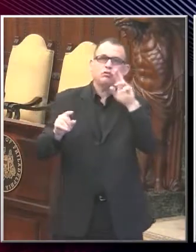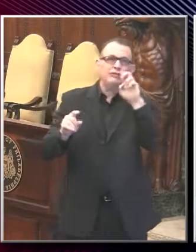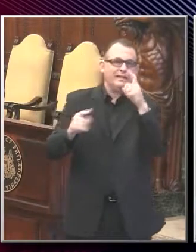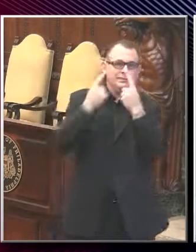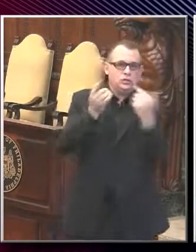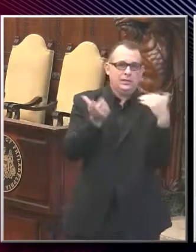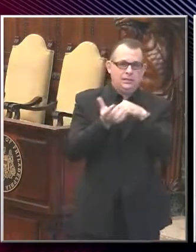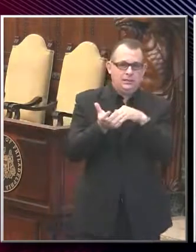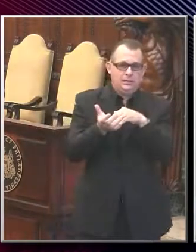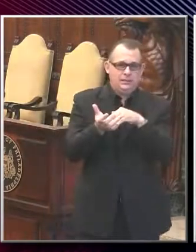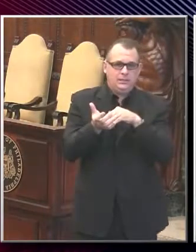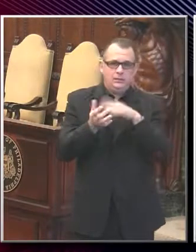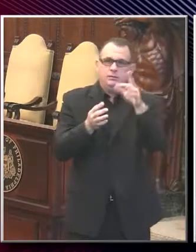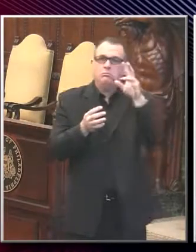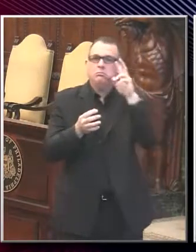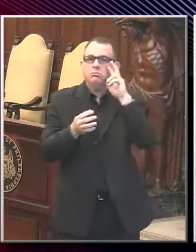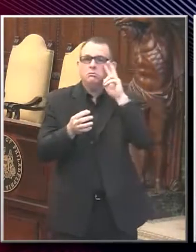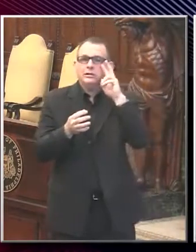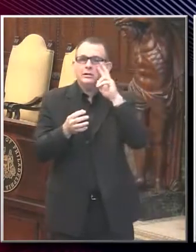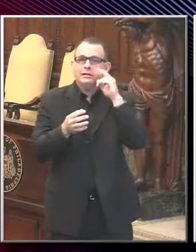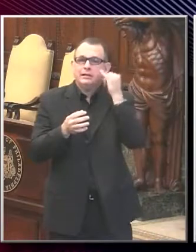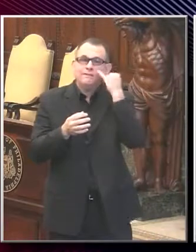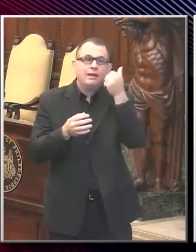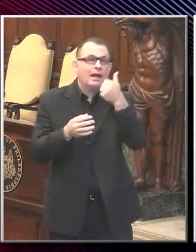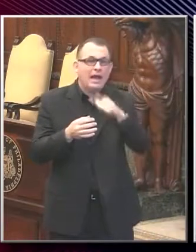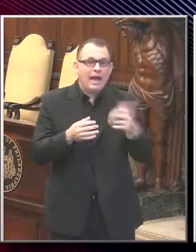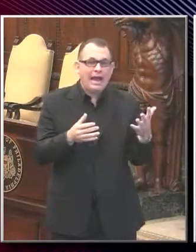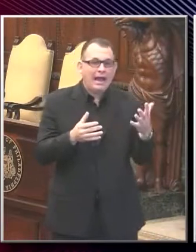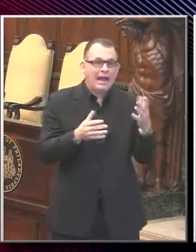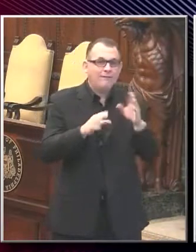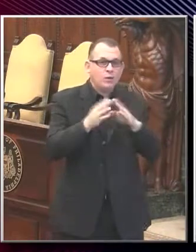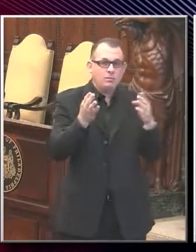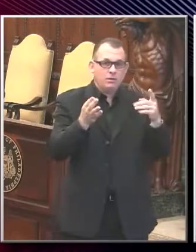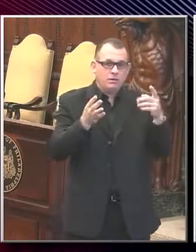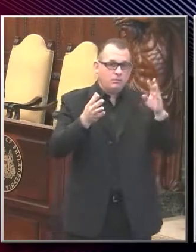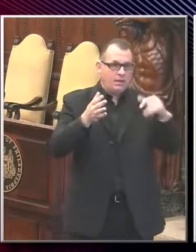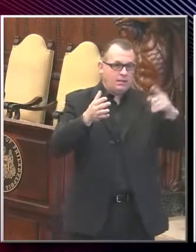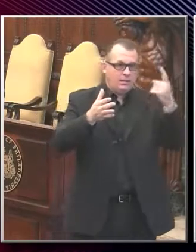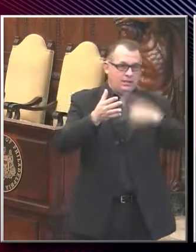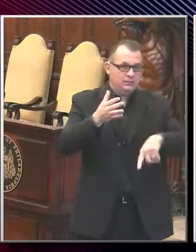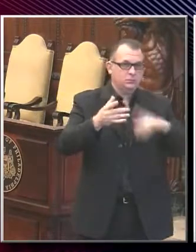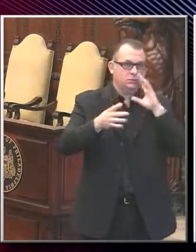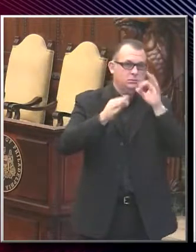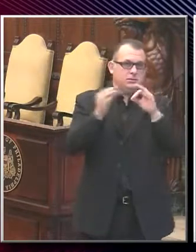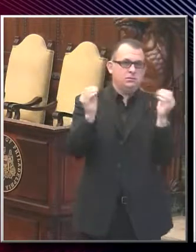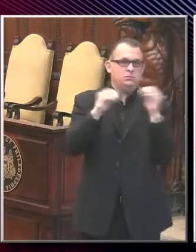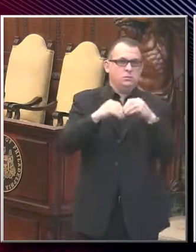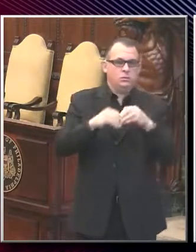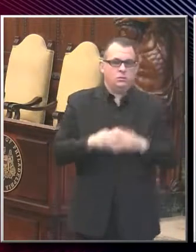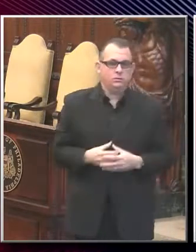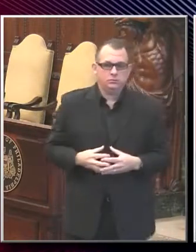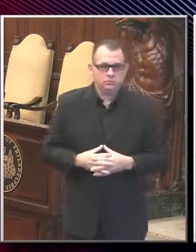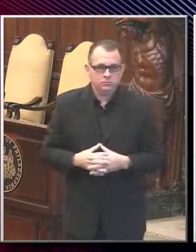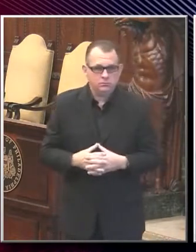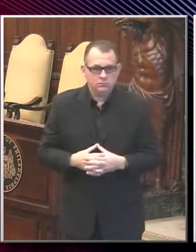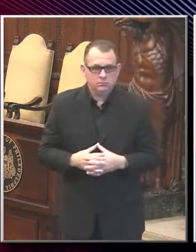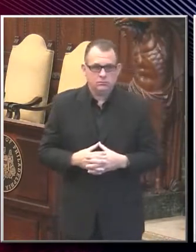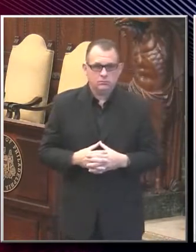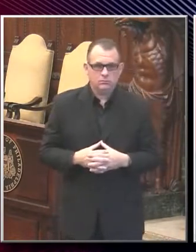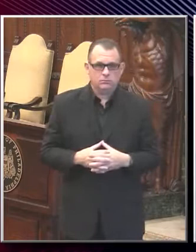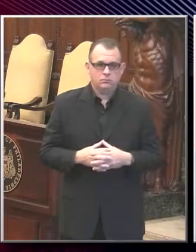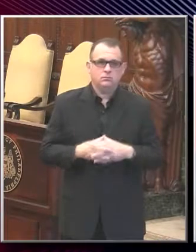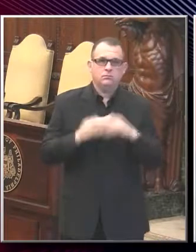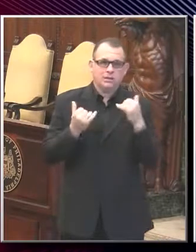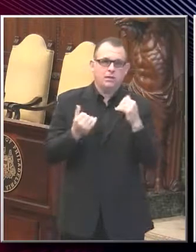anything, of that next batch, for you open on Friday. We'll talk about that next week. En estos momentos, no hemos llegado a satisfacer los